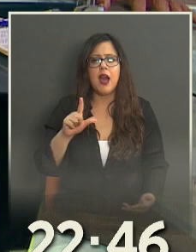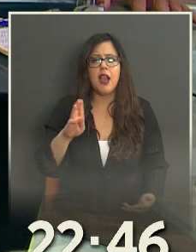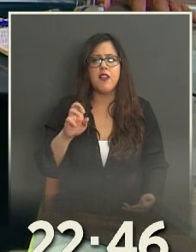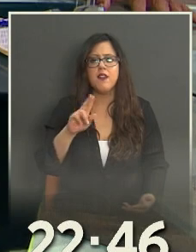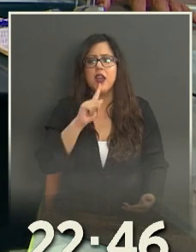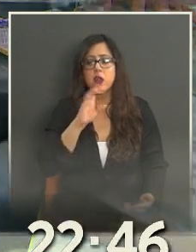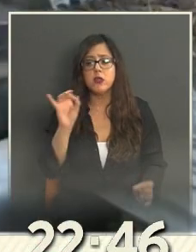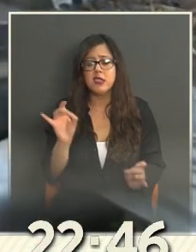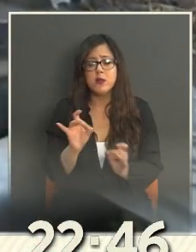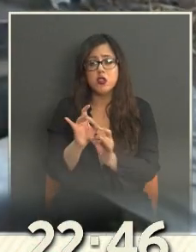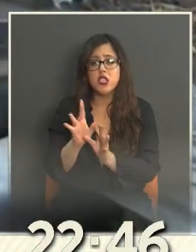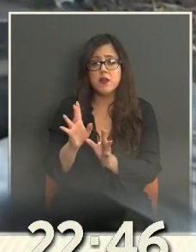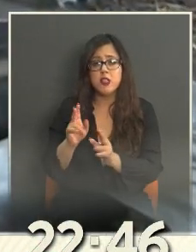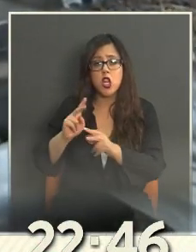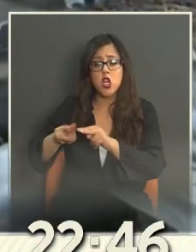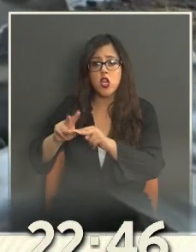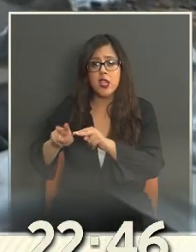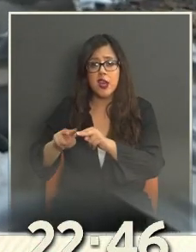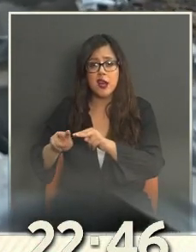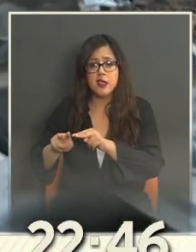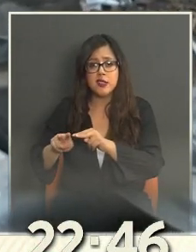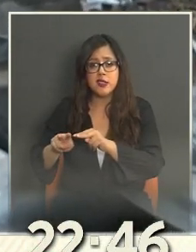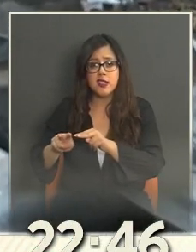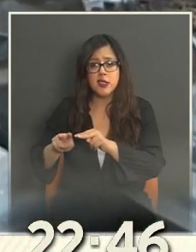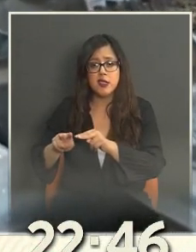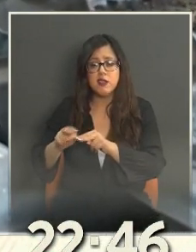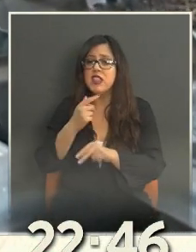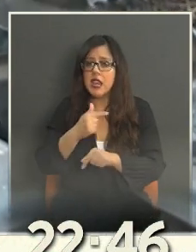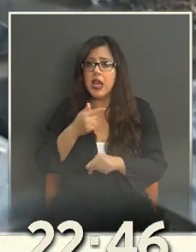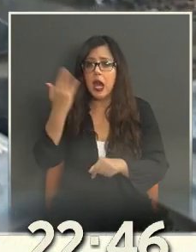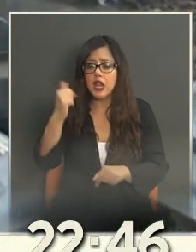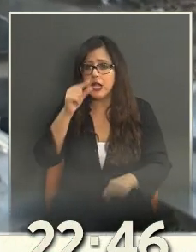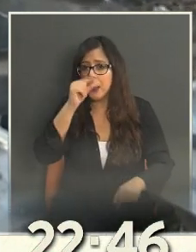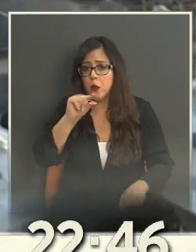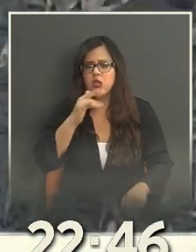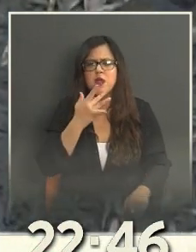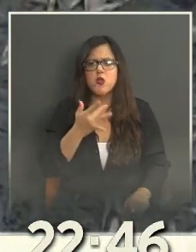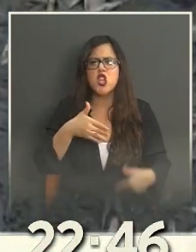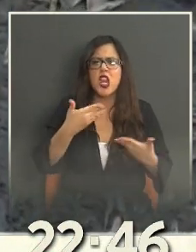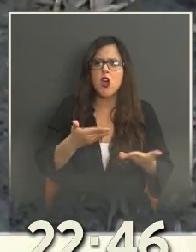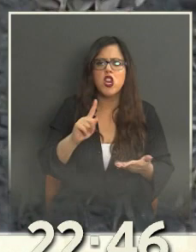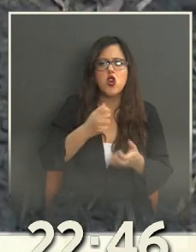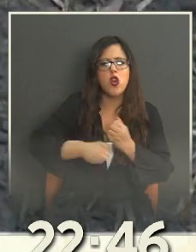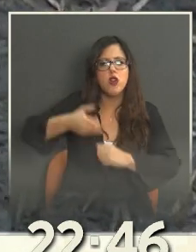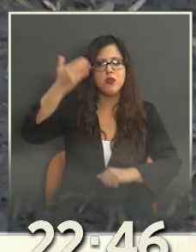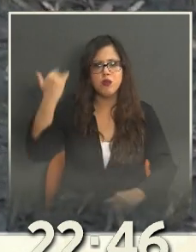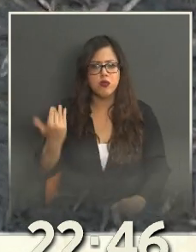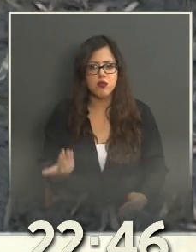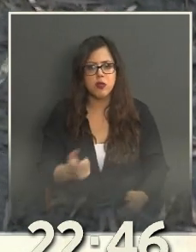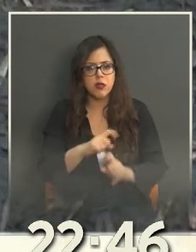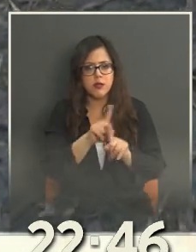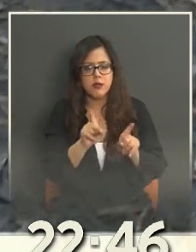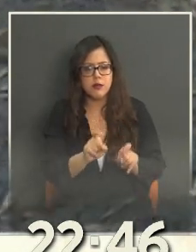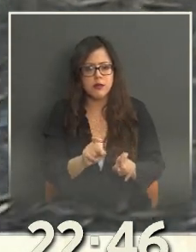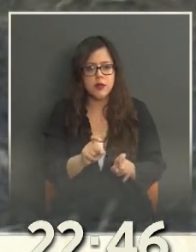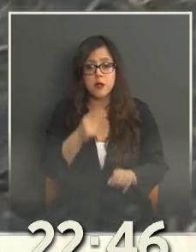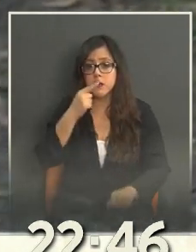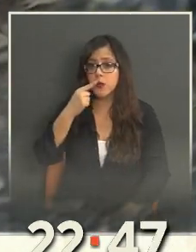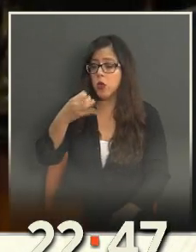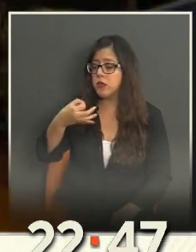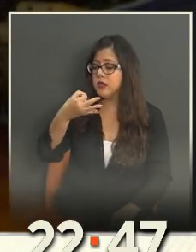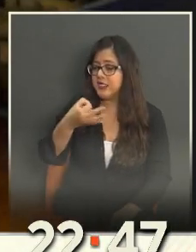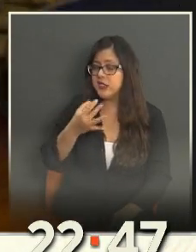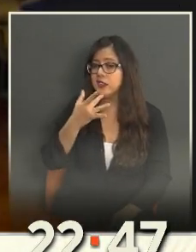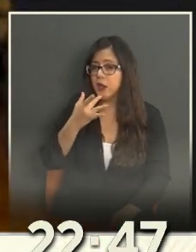que quería putin desde hace bastante tiempo porque es ahora y no antes años atrás básicamente porque las condiciones que